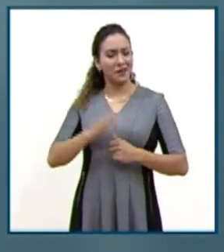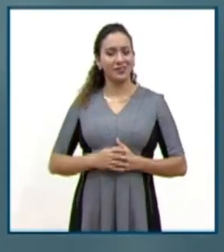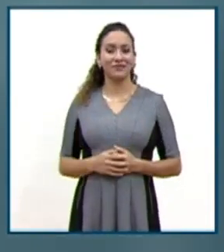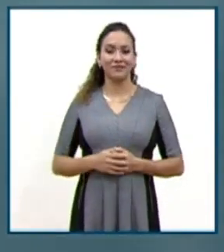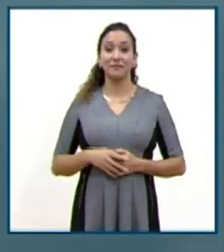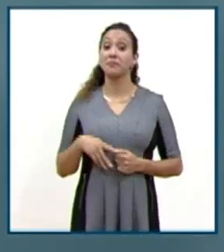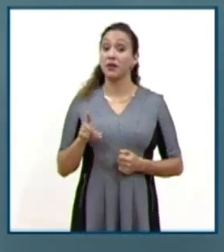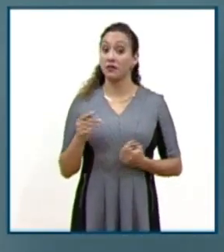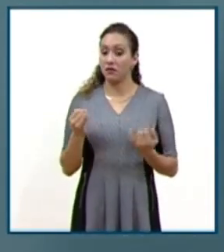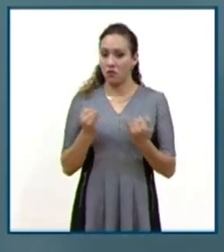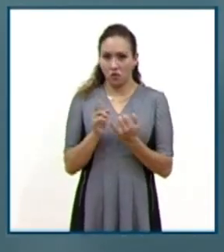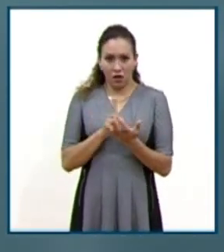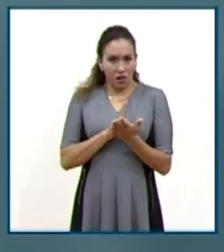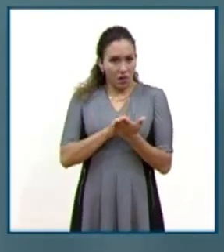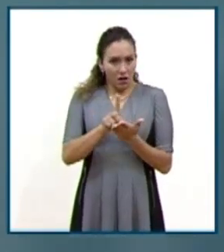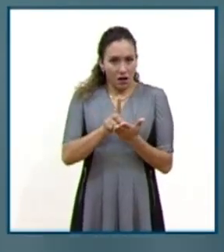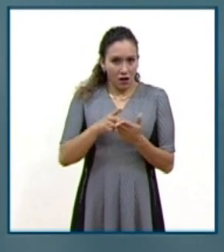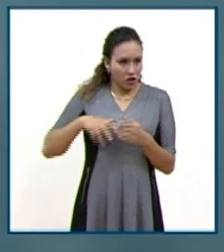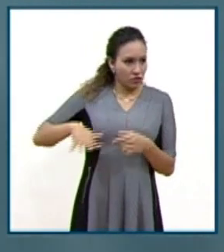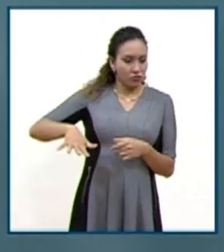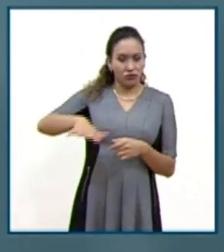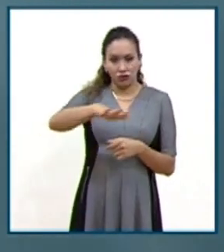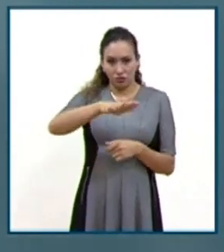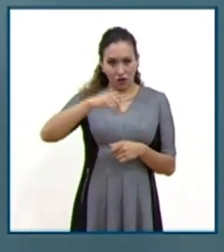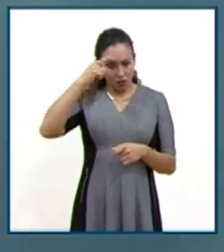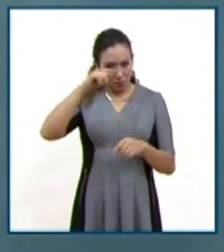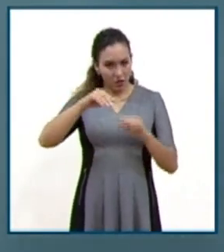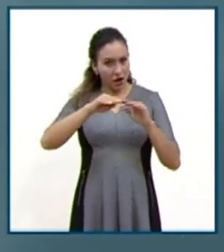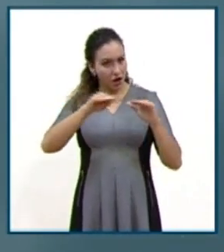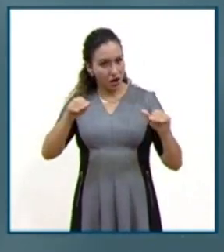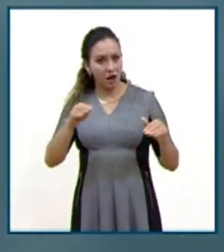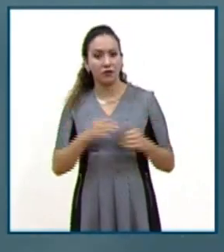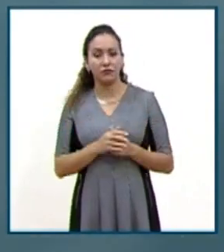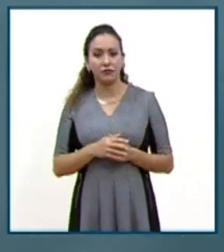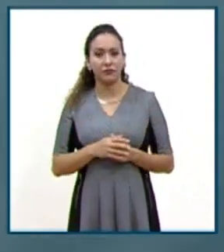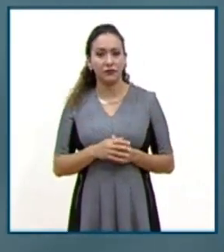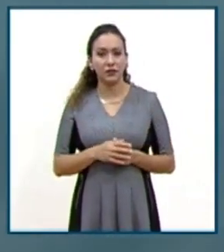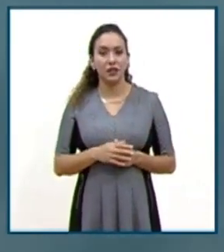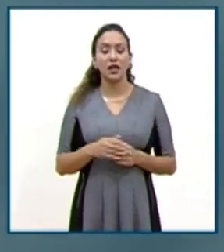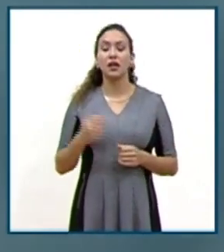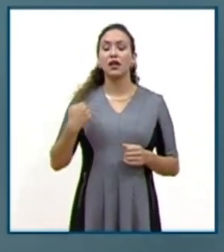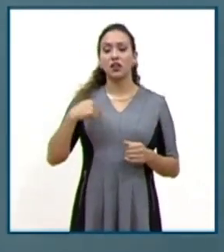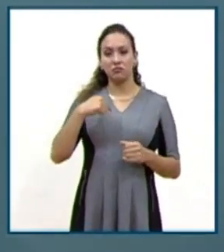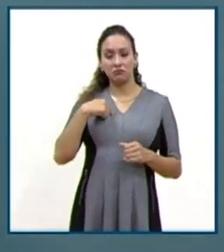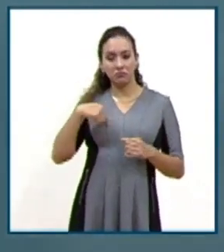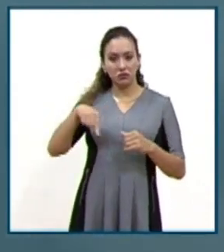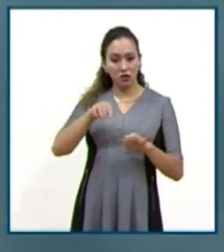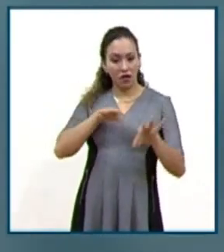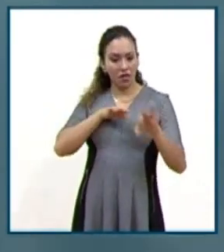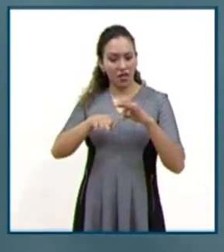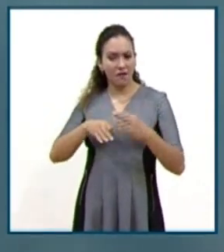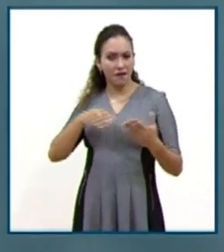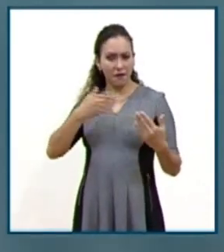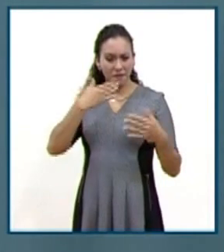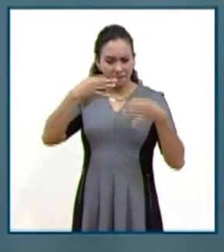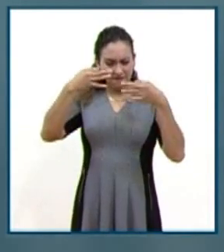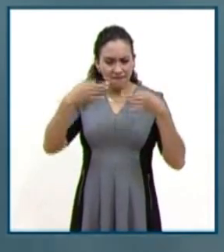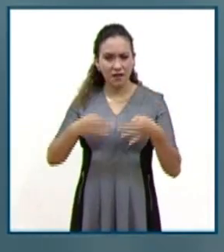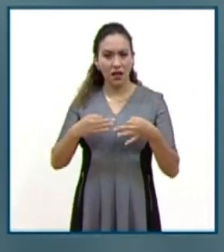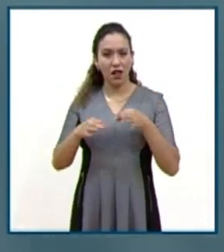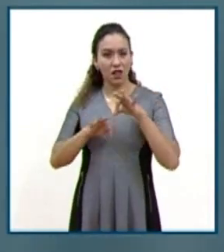Federal en el Reclusorio Norte de la Ciudad de México, Gabriela López de los Santos, adscrita al Juzgado Segundo de Distrito